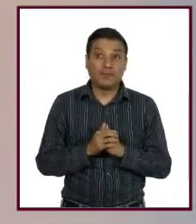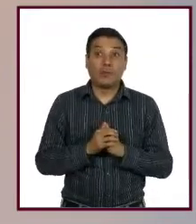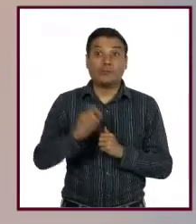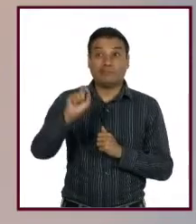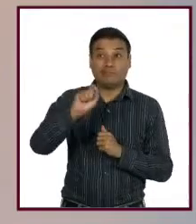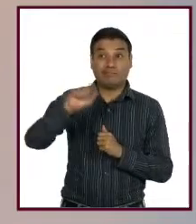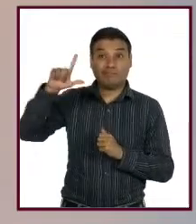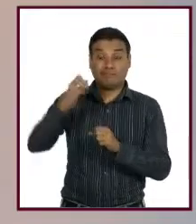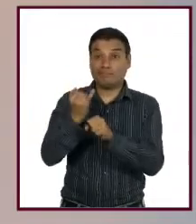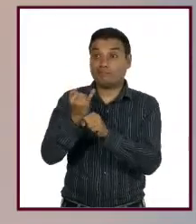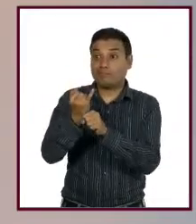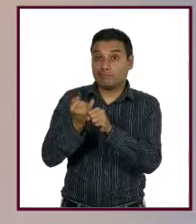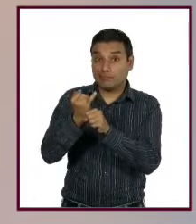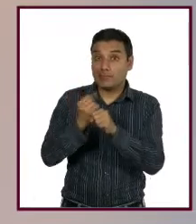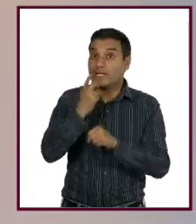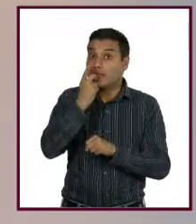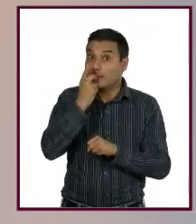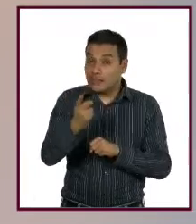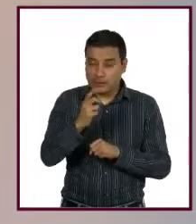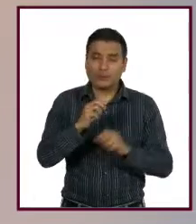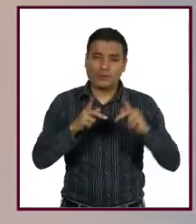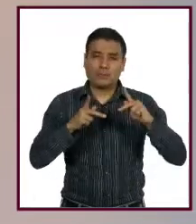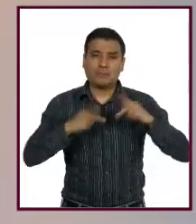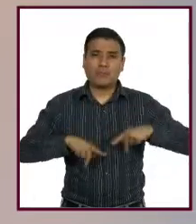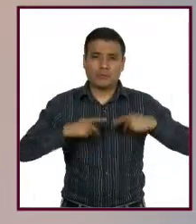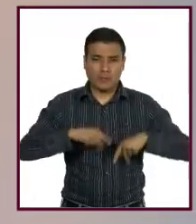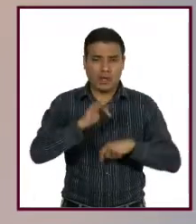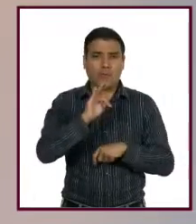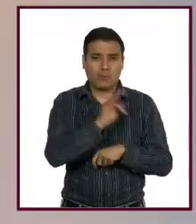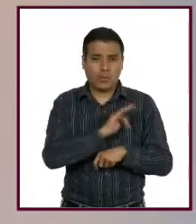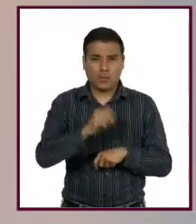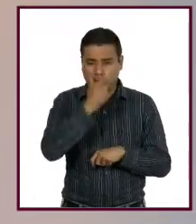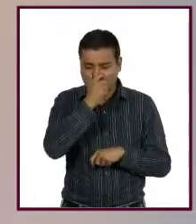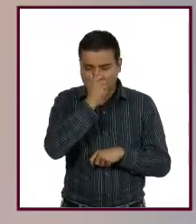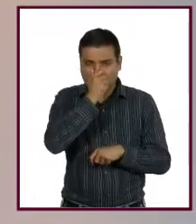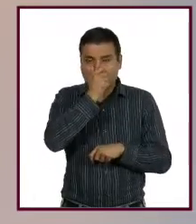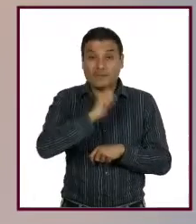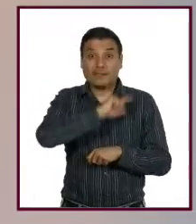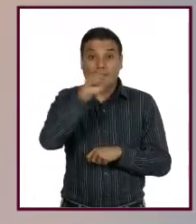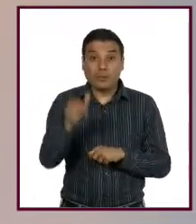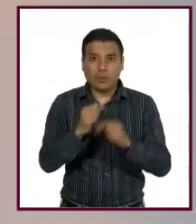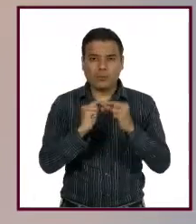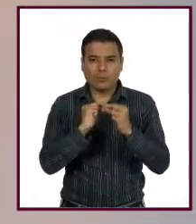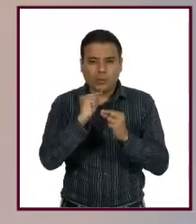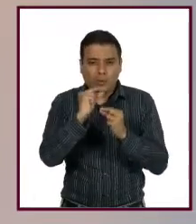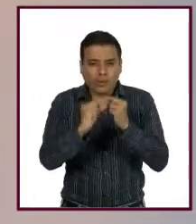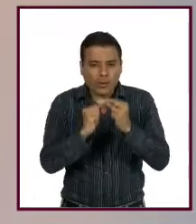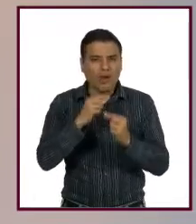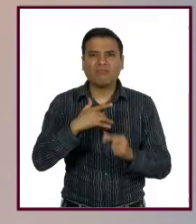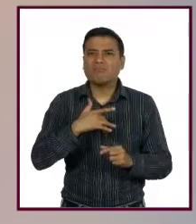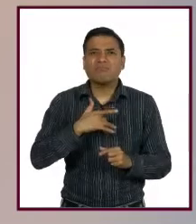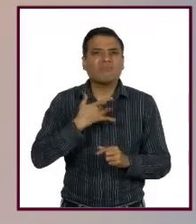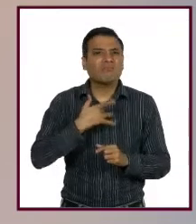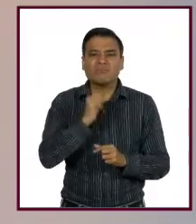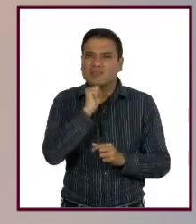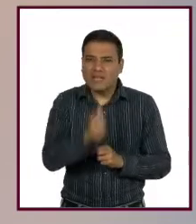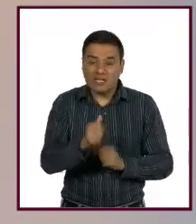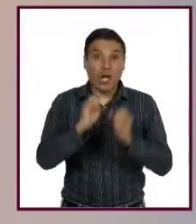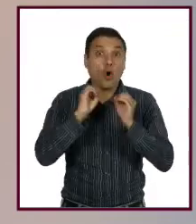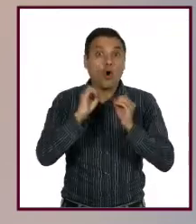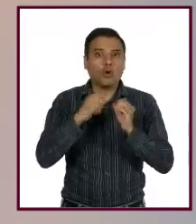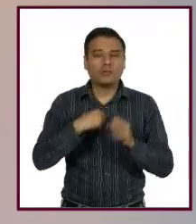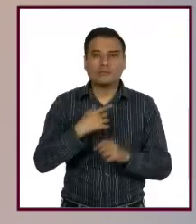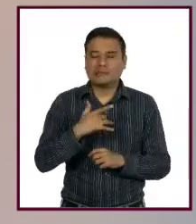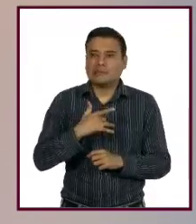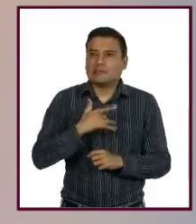pudiéramos generar tolerancia y hasta estados de abstinencia. Estados de abstinencia donde tengamos malestar físico y mental, que